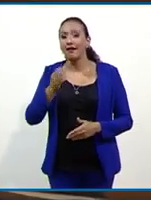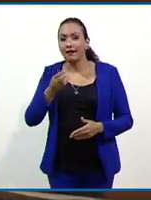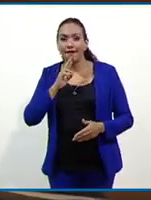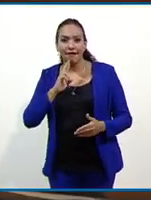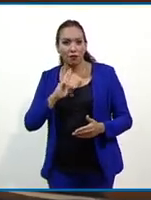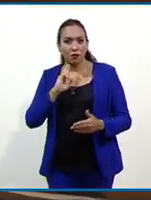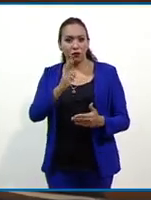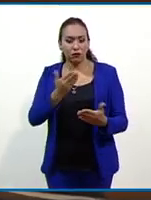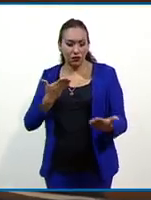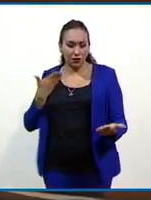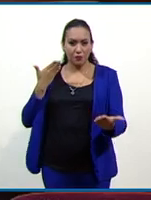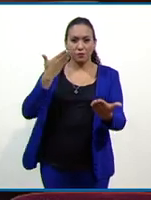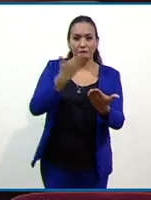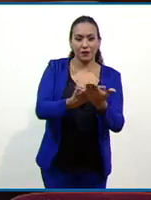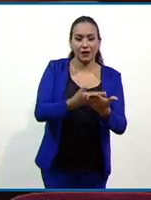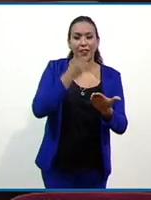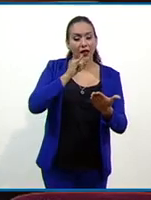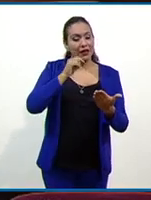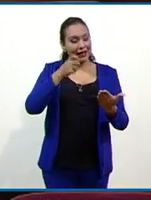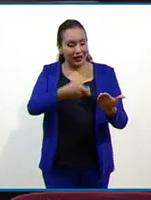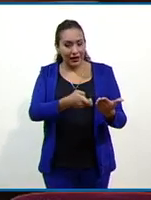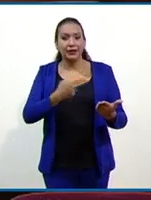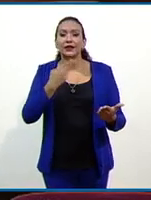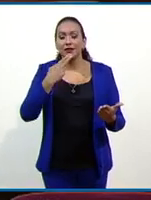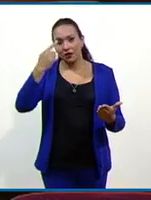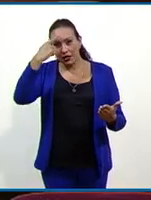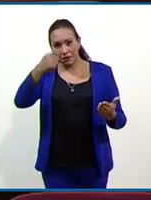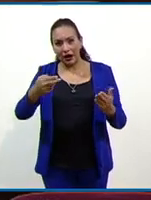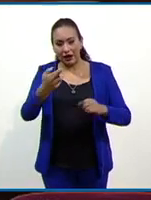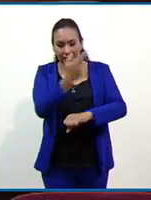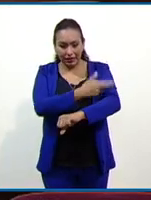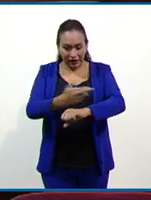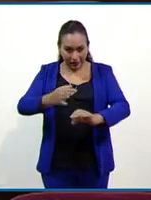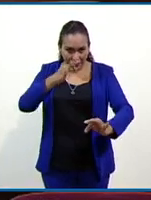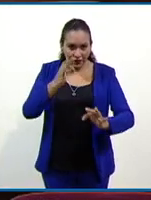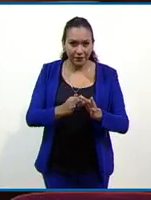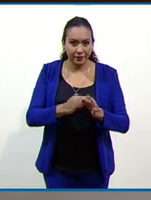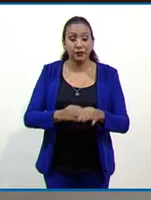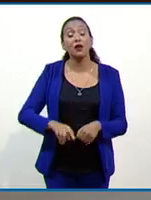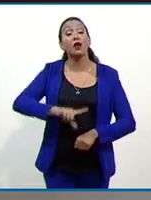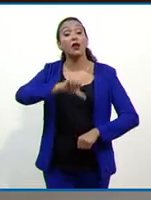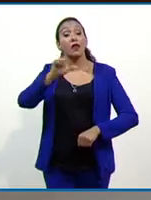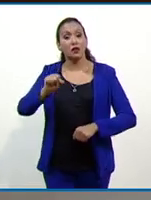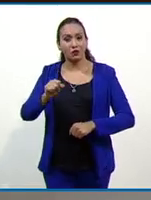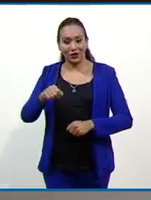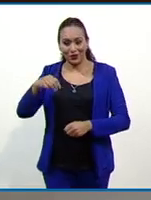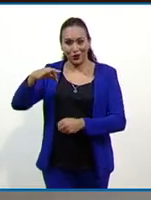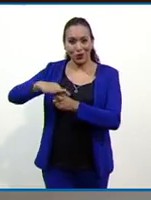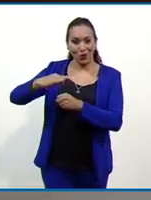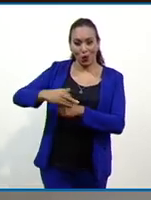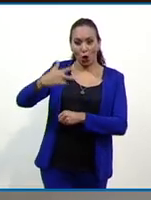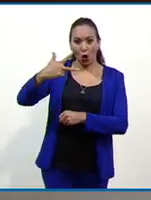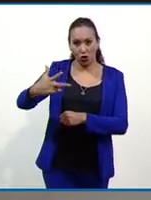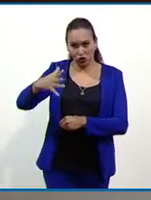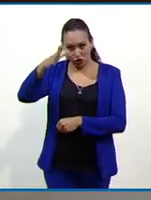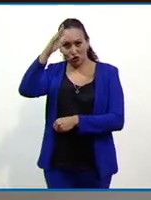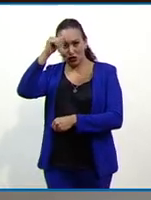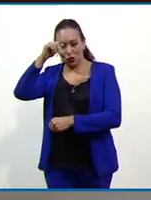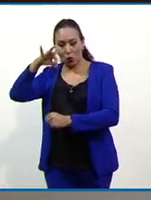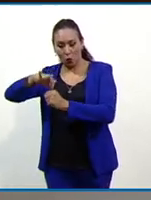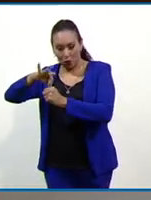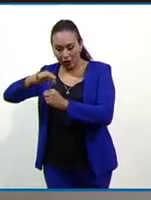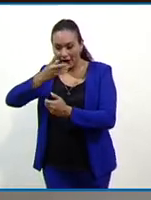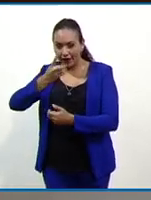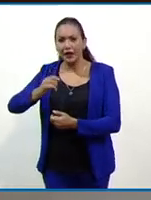concreta sobre el trámite que amerita el asunto planteado. El Pleno determinó por 8 votos admitir y turnar el asunto